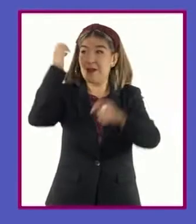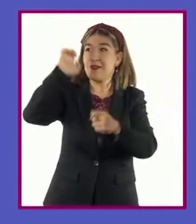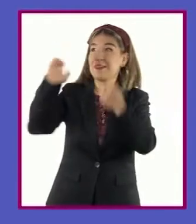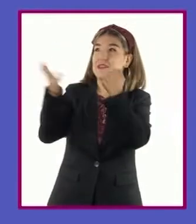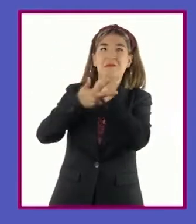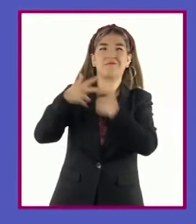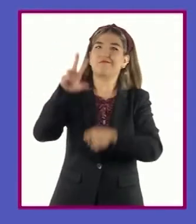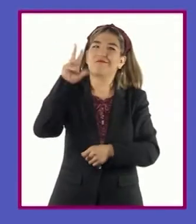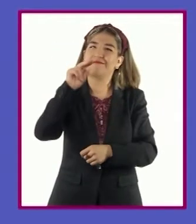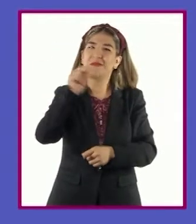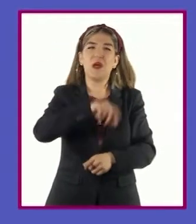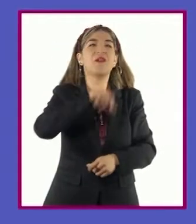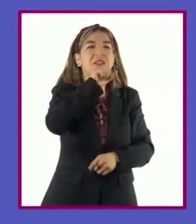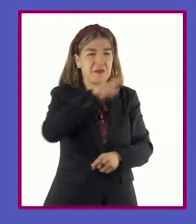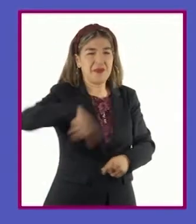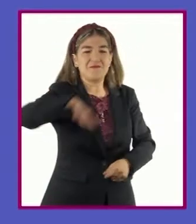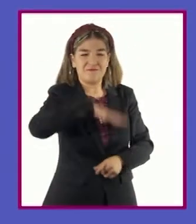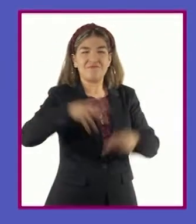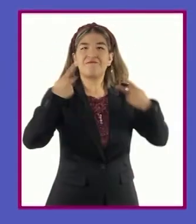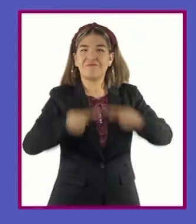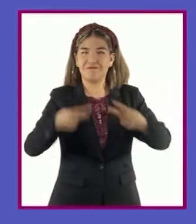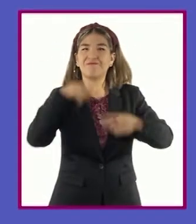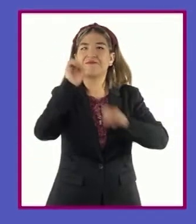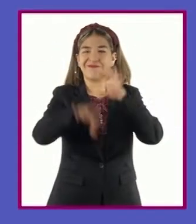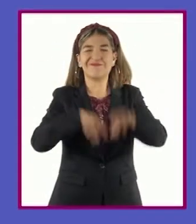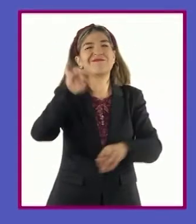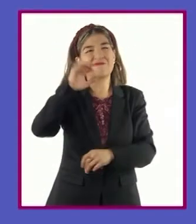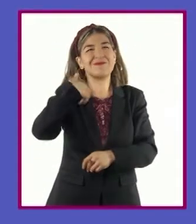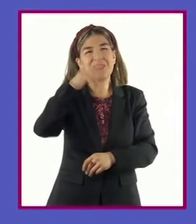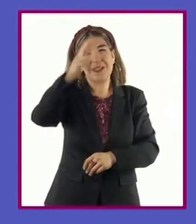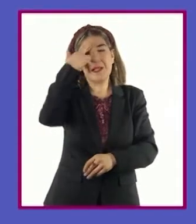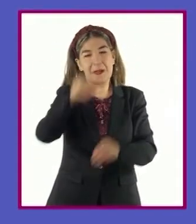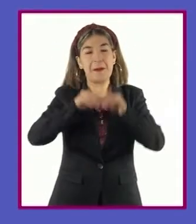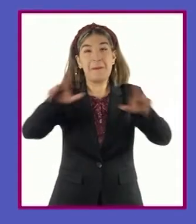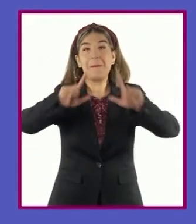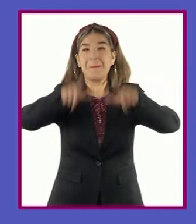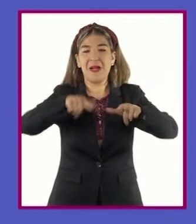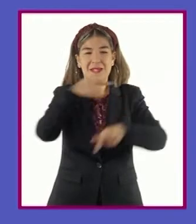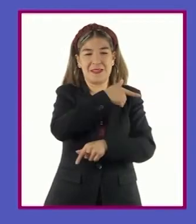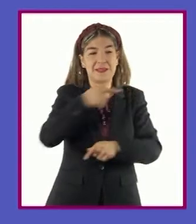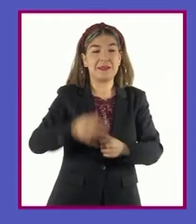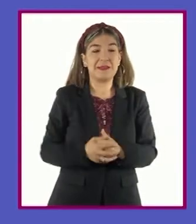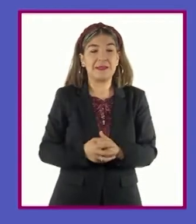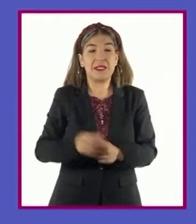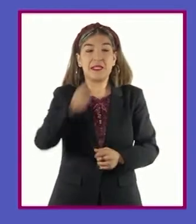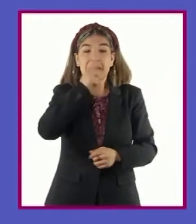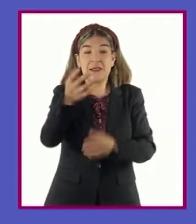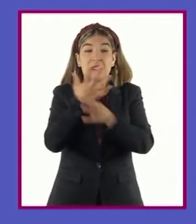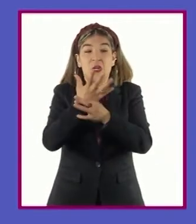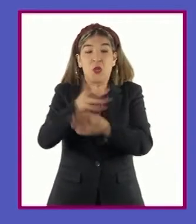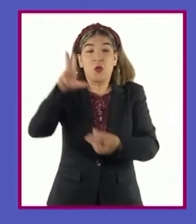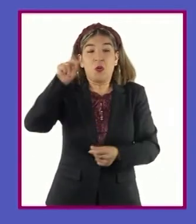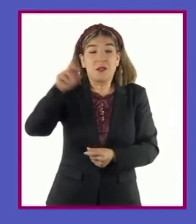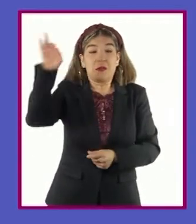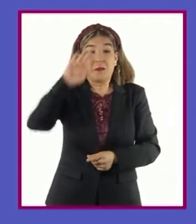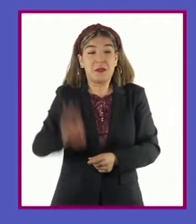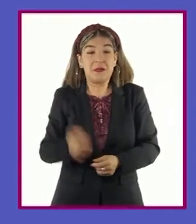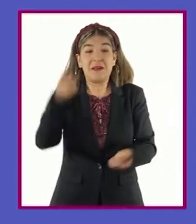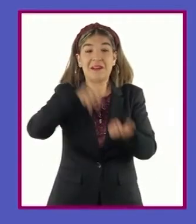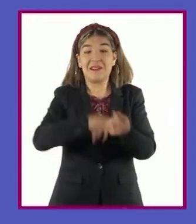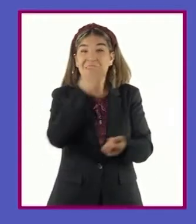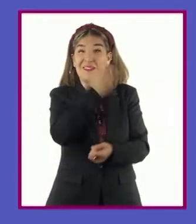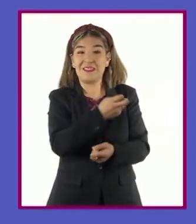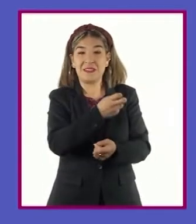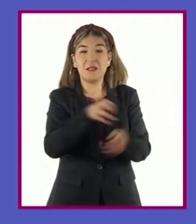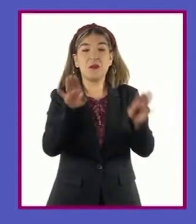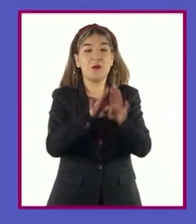Sí. Ahora recuerdo un artículo que se publicó en la página de Greenpeace que menciona que el 80% de los residuos